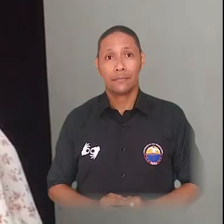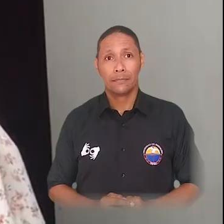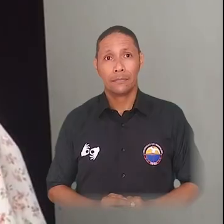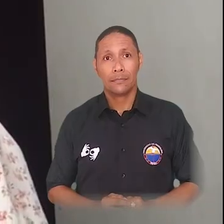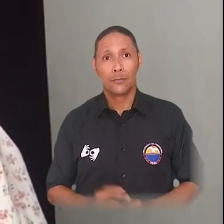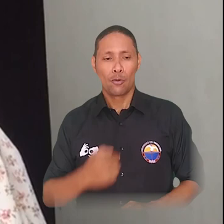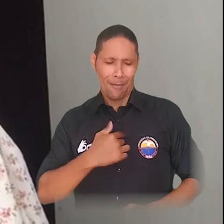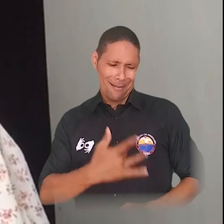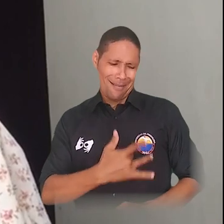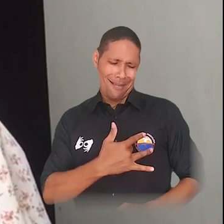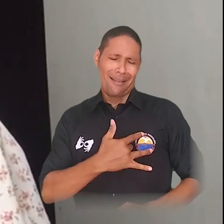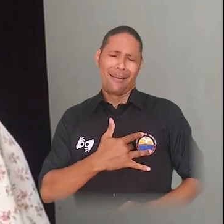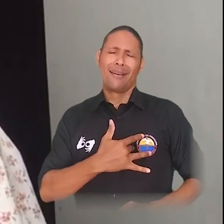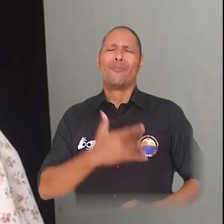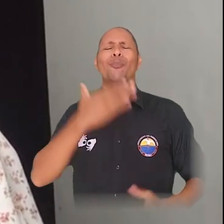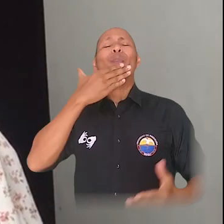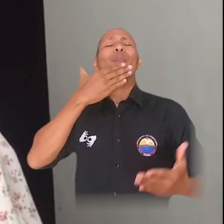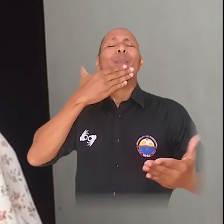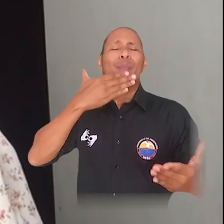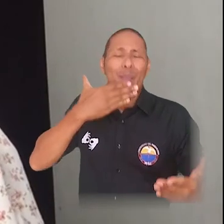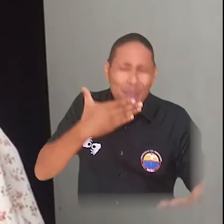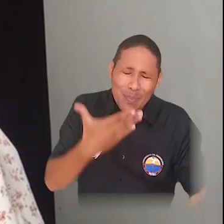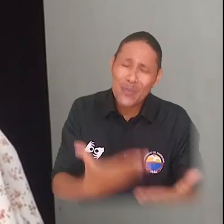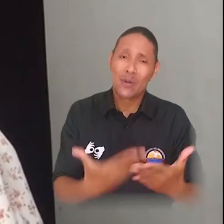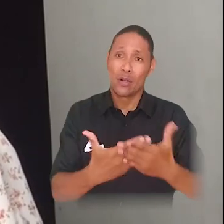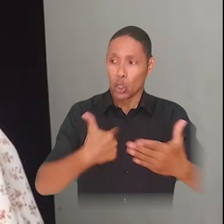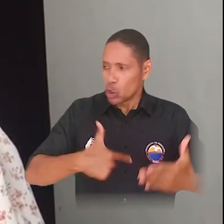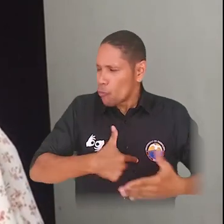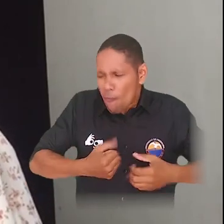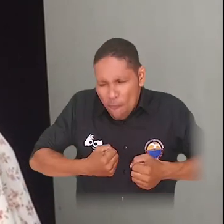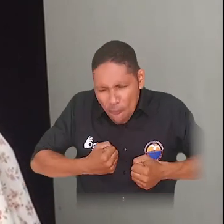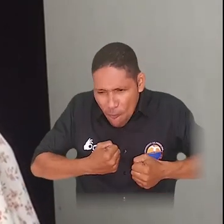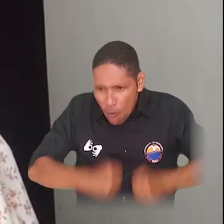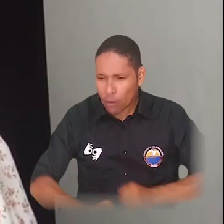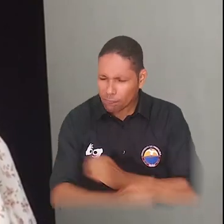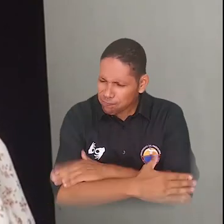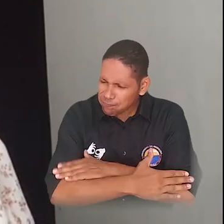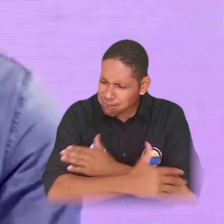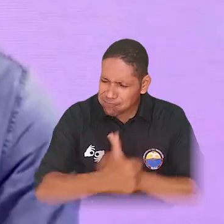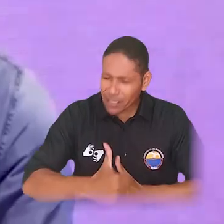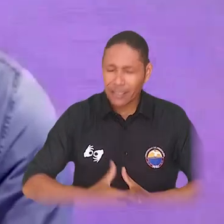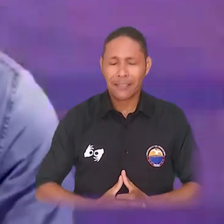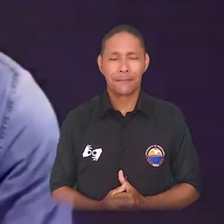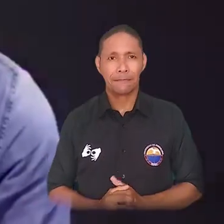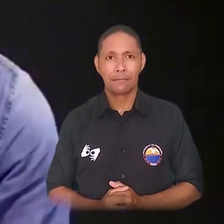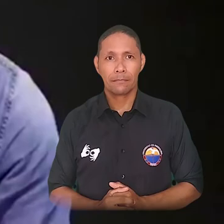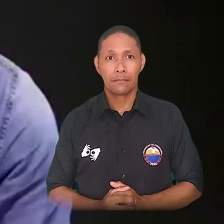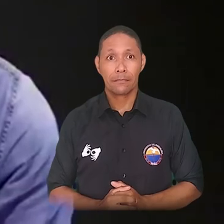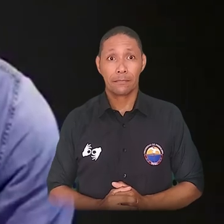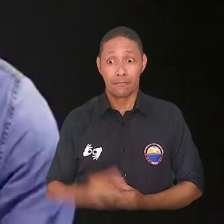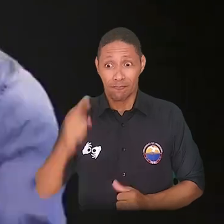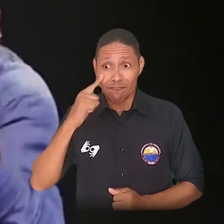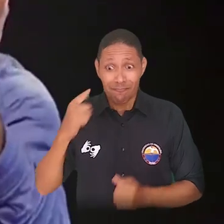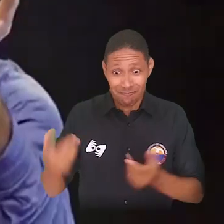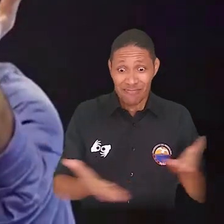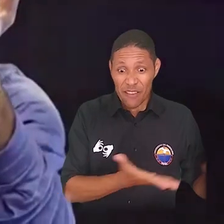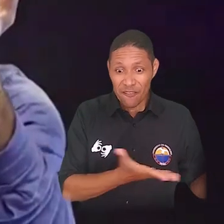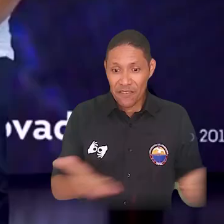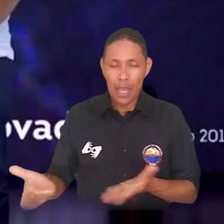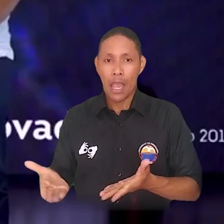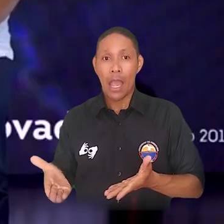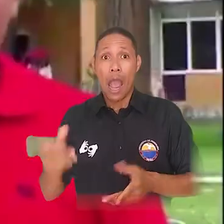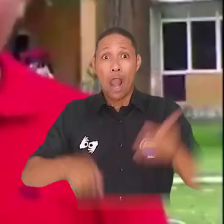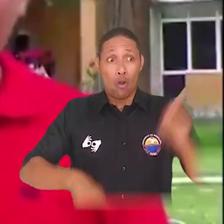académico. Desde el corazón, un agradecimiento sincero por reconocer nuestro esfuerzo y dedicación. La bienvenida dispuso su escenario para